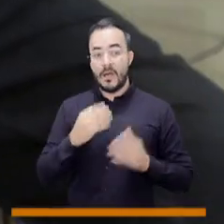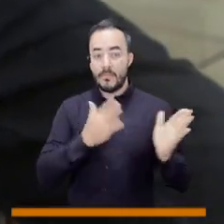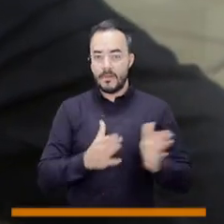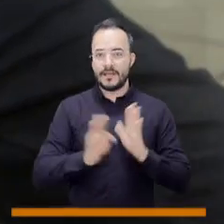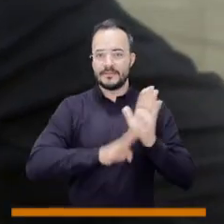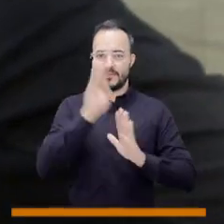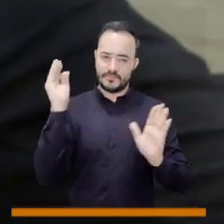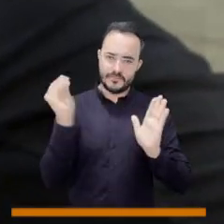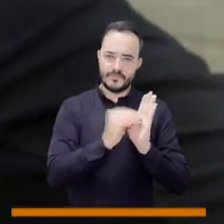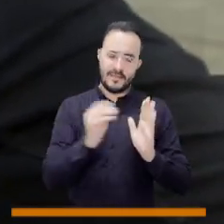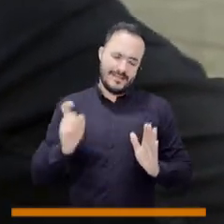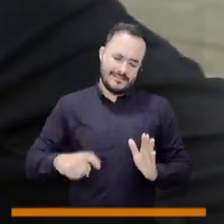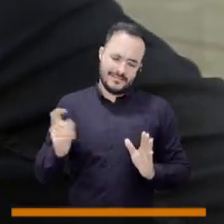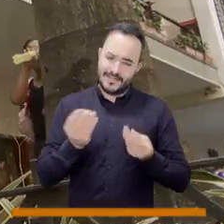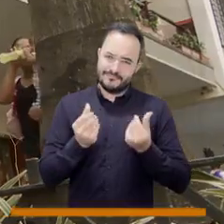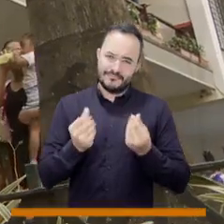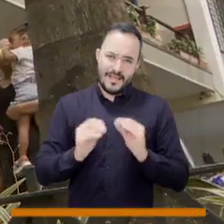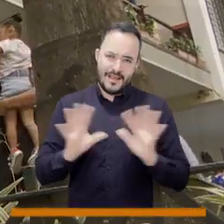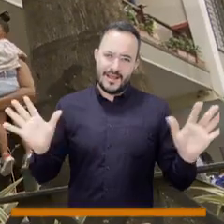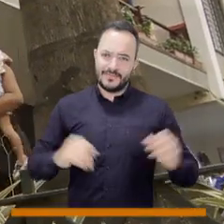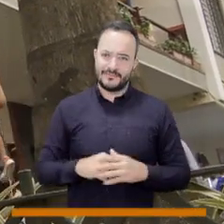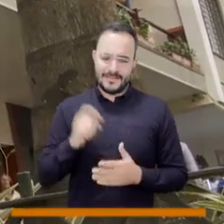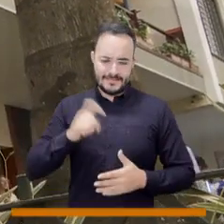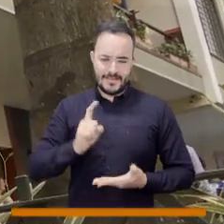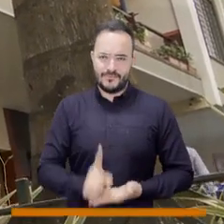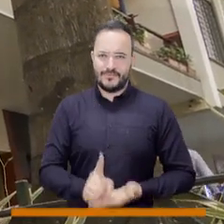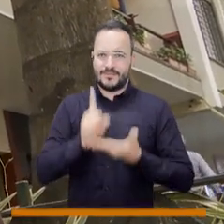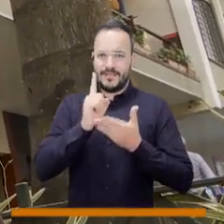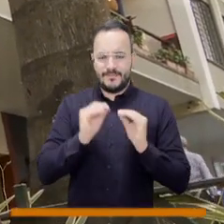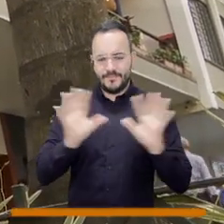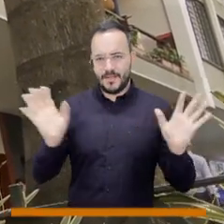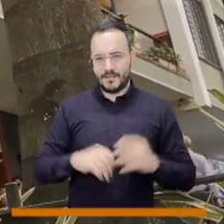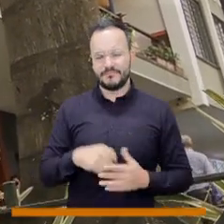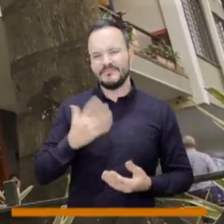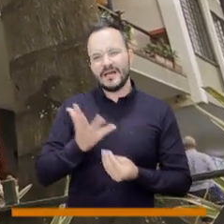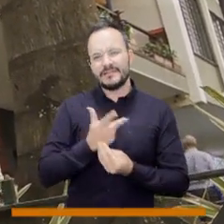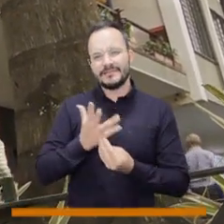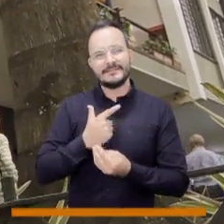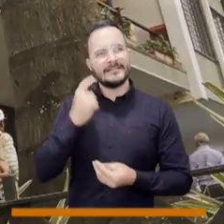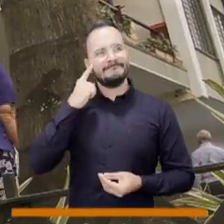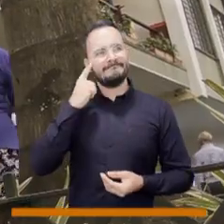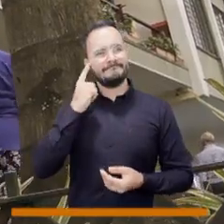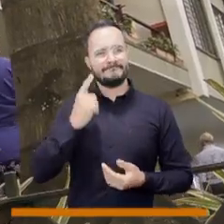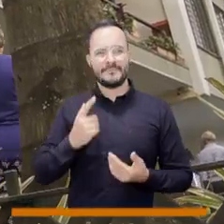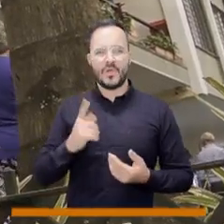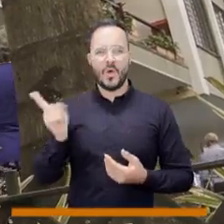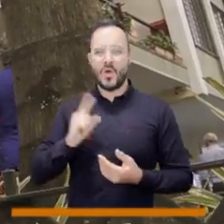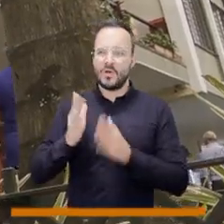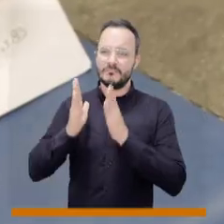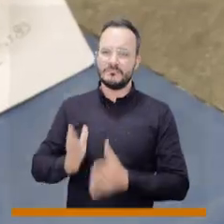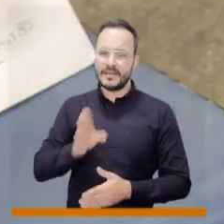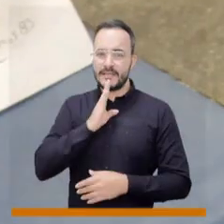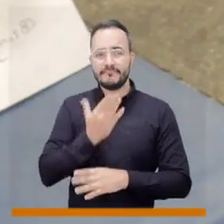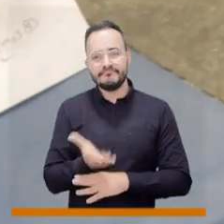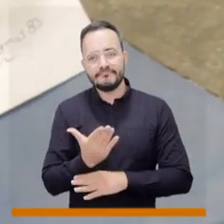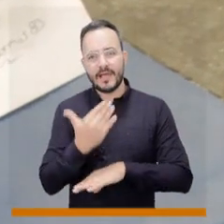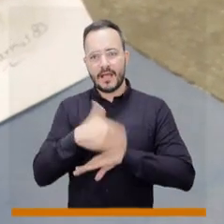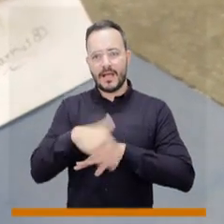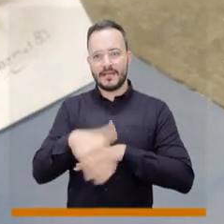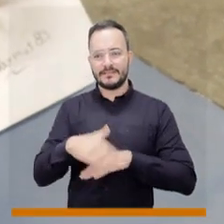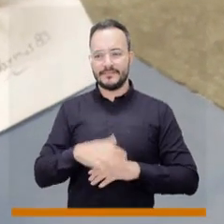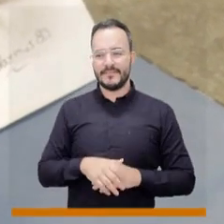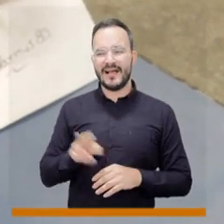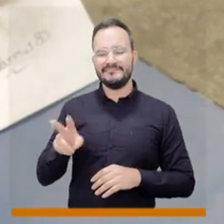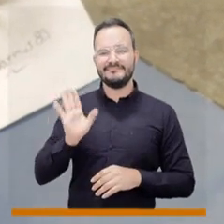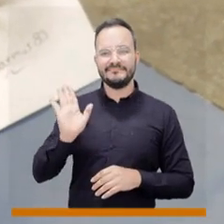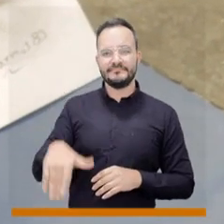pero también lo vamos a incluir en el plan de desarrollo, y esto por supuesto también requiere presupuesto, requiere dignidad. El artista no puede ser visto, digamos, como